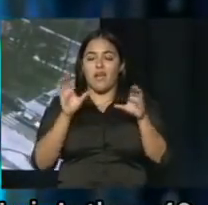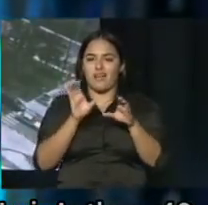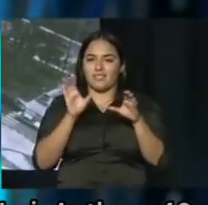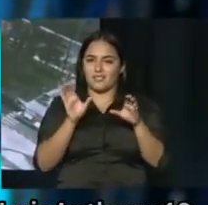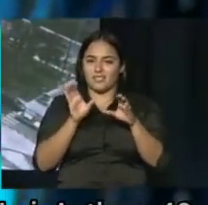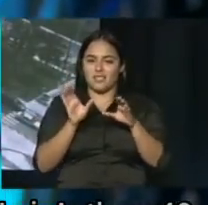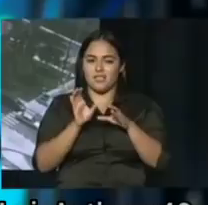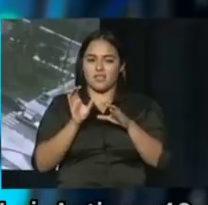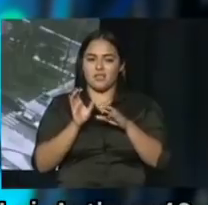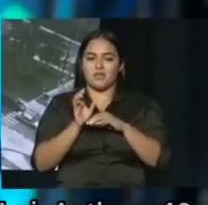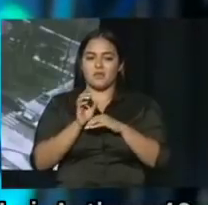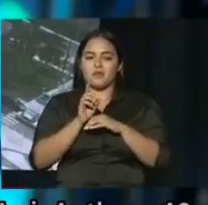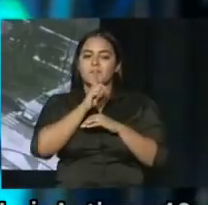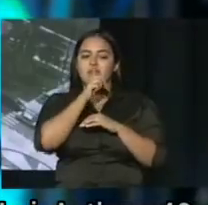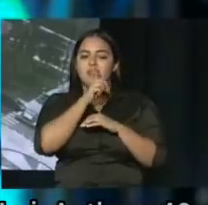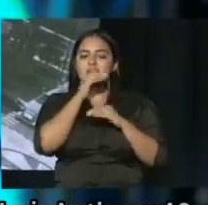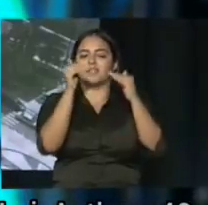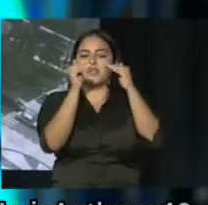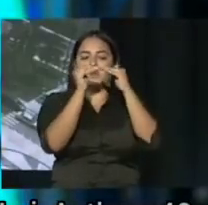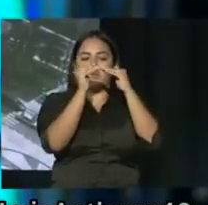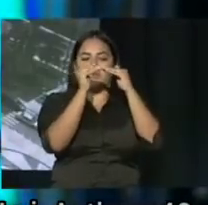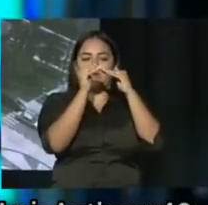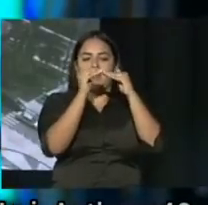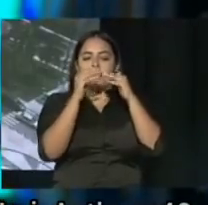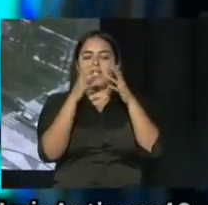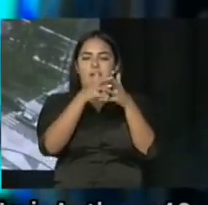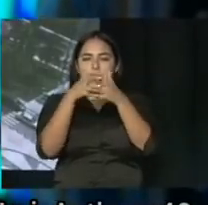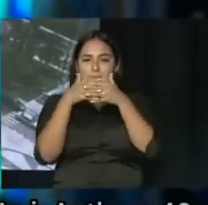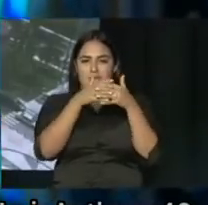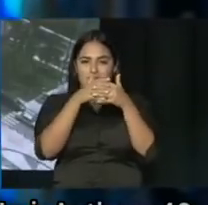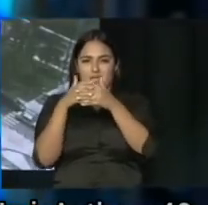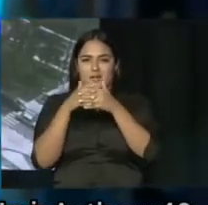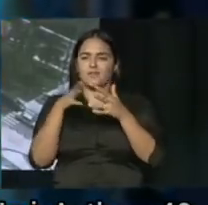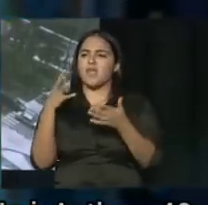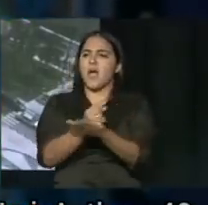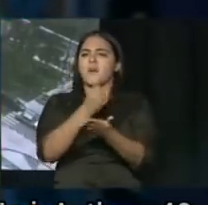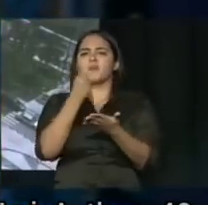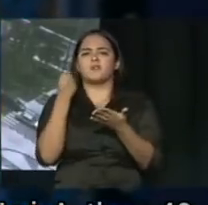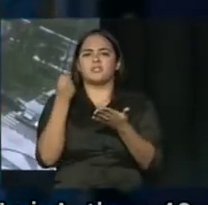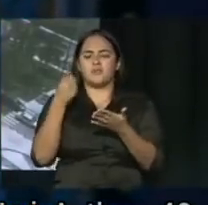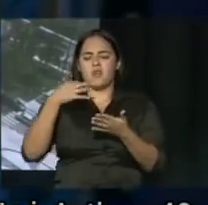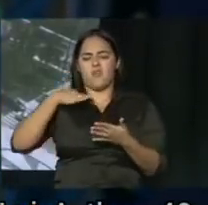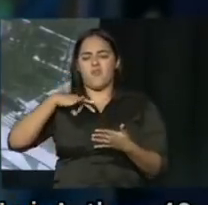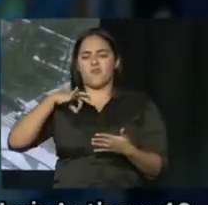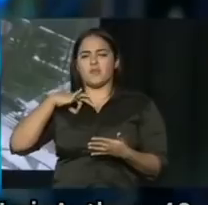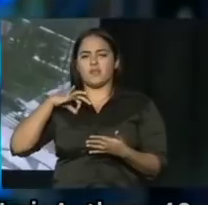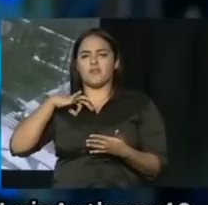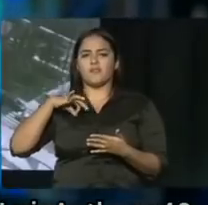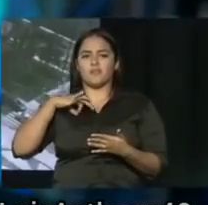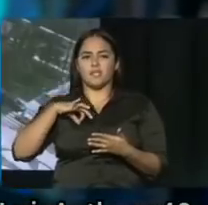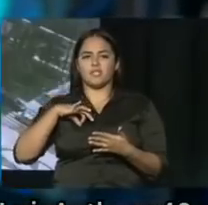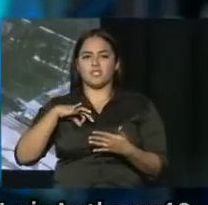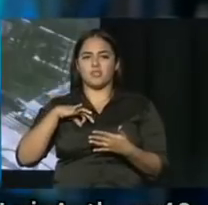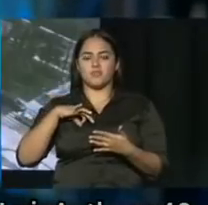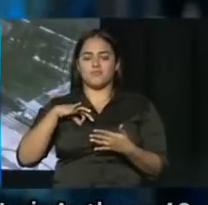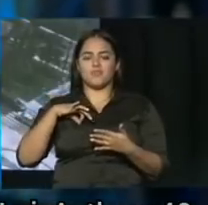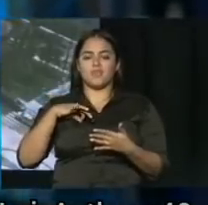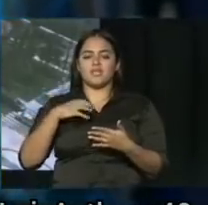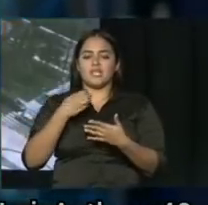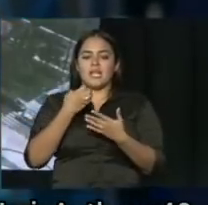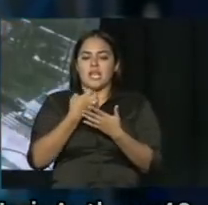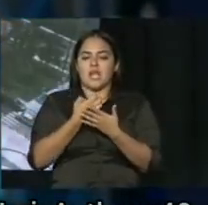puente de Estados Unidos con las Américas. Vamos a aprovechar todos los beneficios que tenemos por ser parte de la